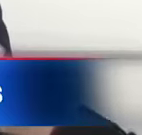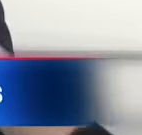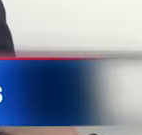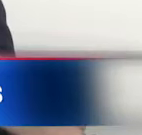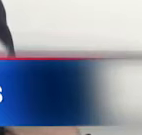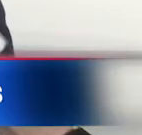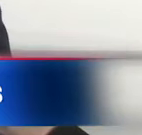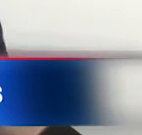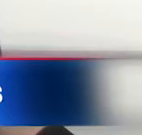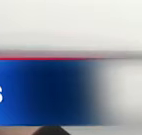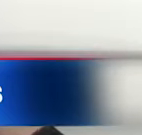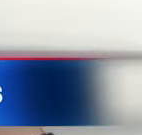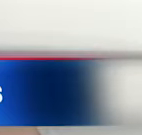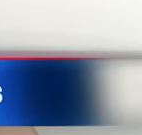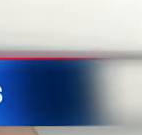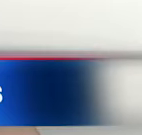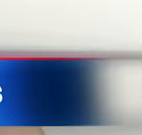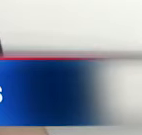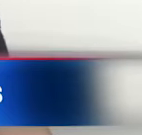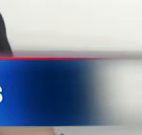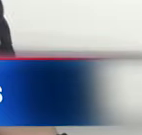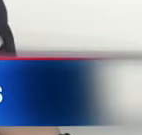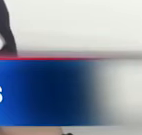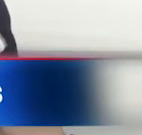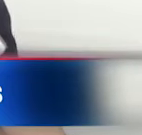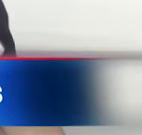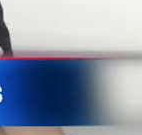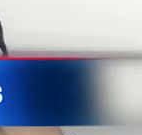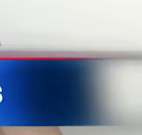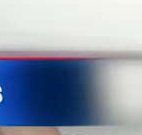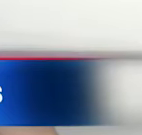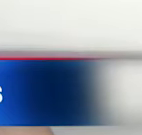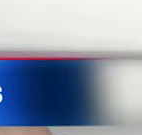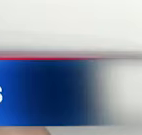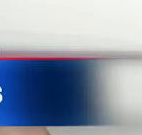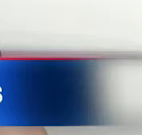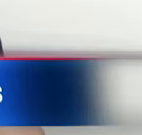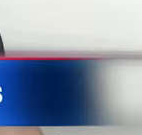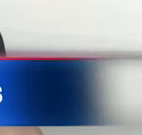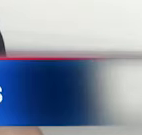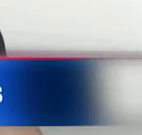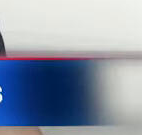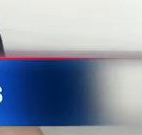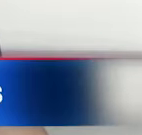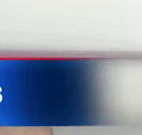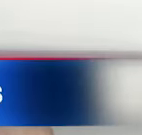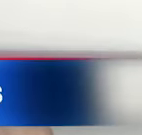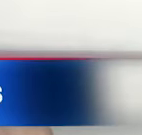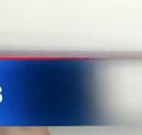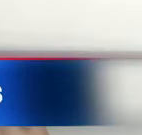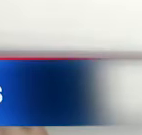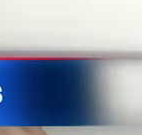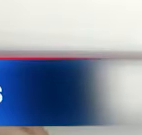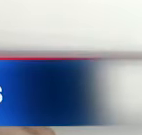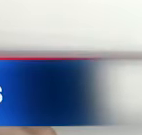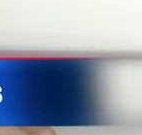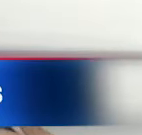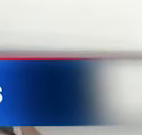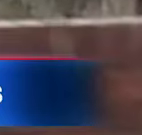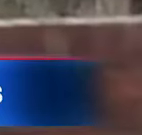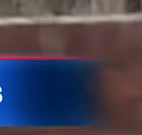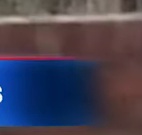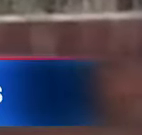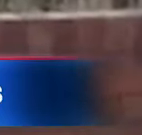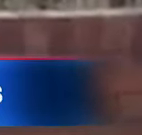Entre los nombres que resaltan en este nuevo listado está Ronnie A., exasambleísta de la Revolución Ciudadana, y también el de